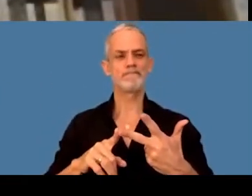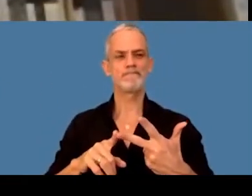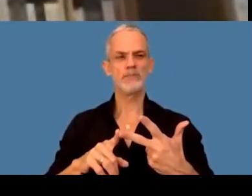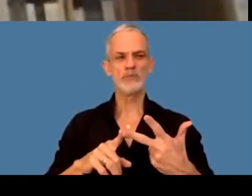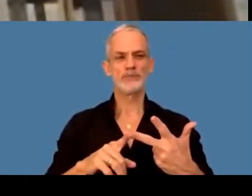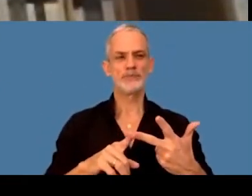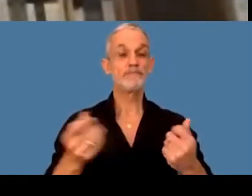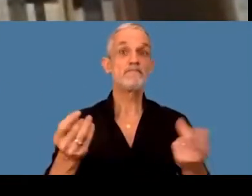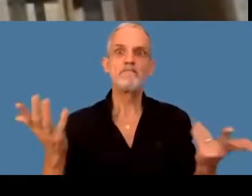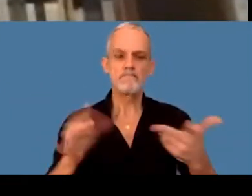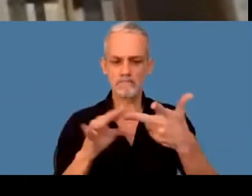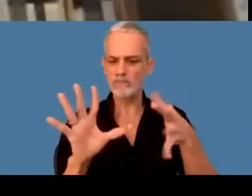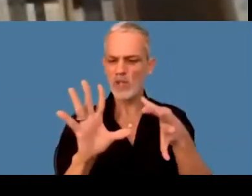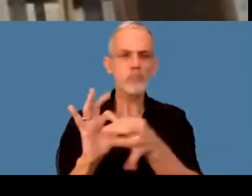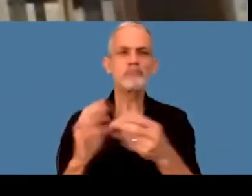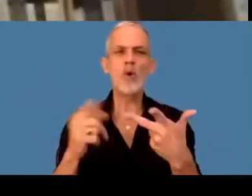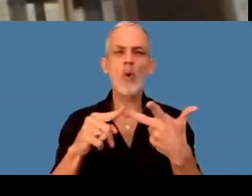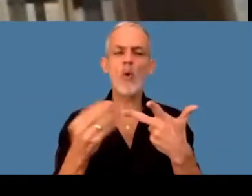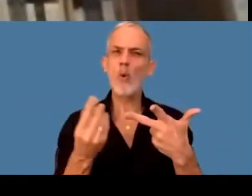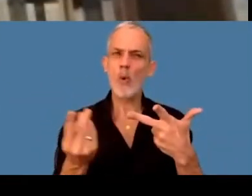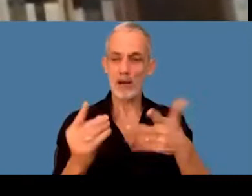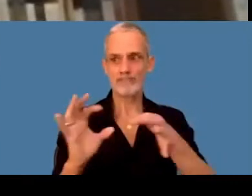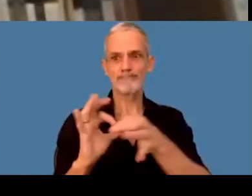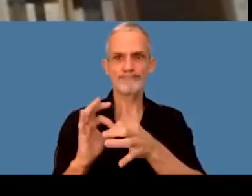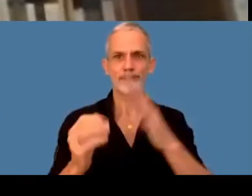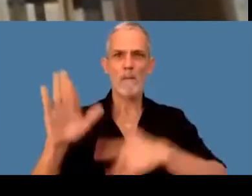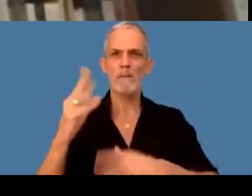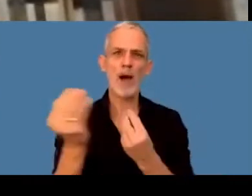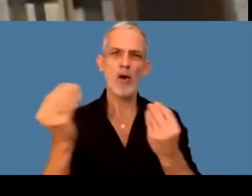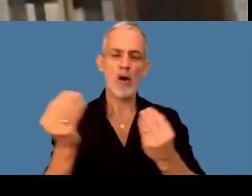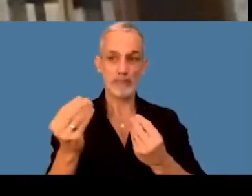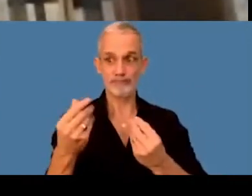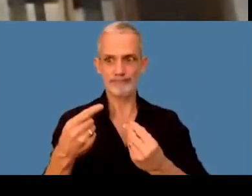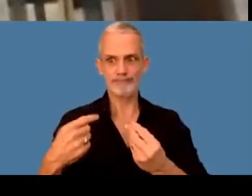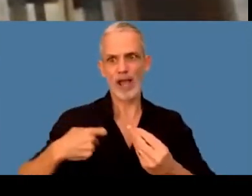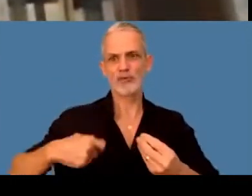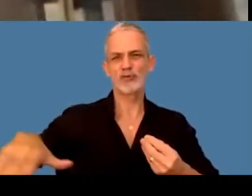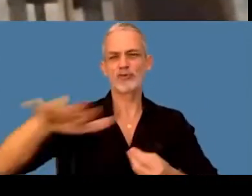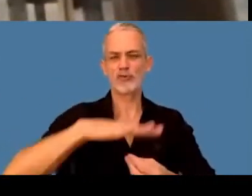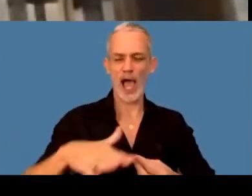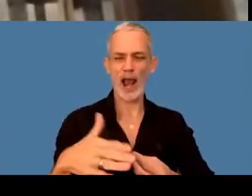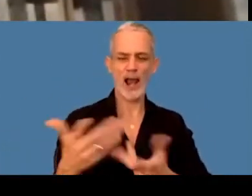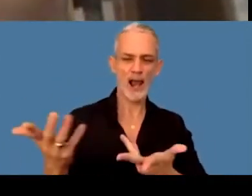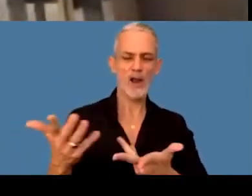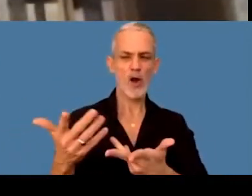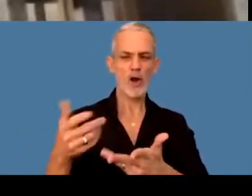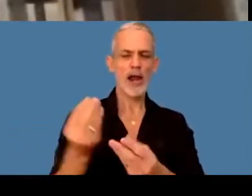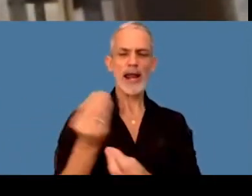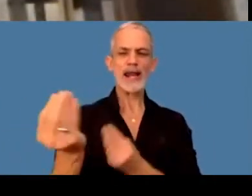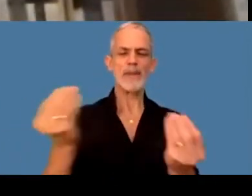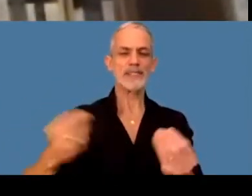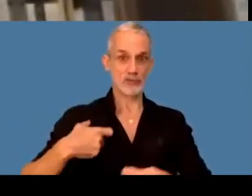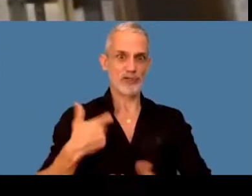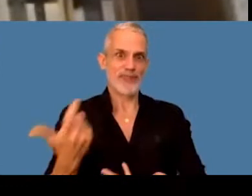que está vinculado, entre otras cosas, y prevalentemente con los actores sociales, sobre todo con las representaciones